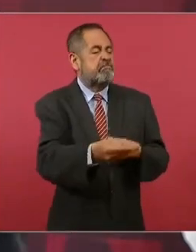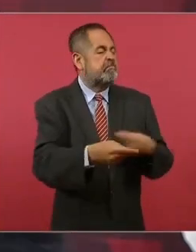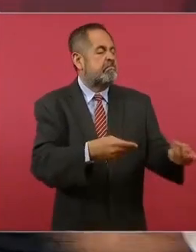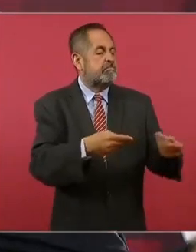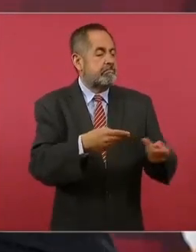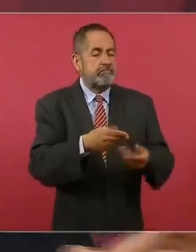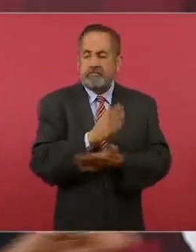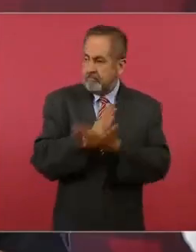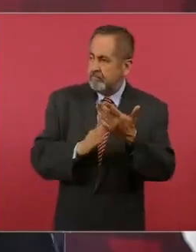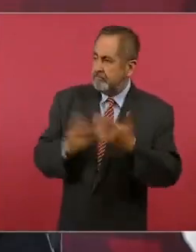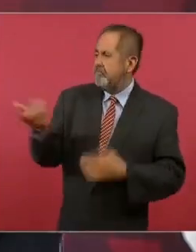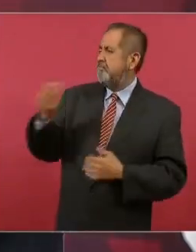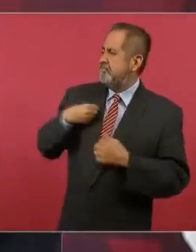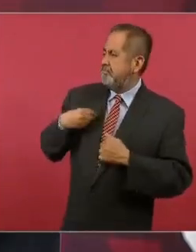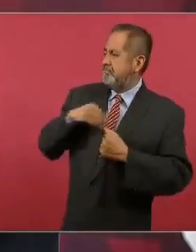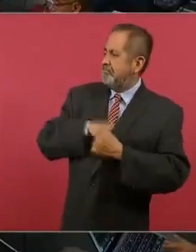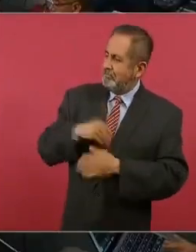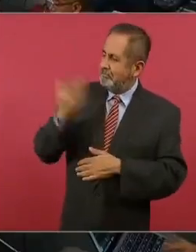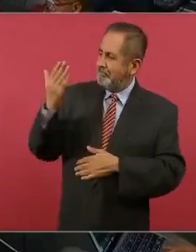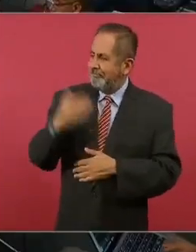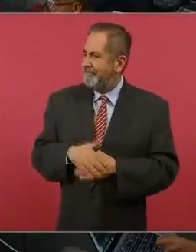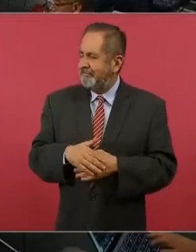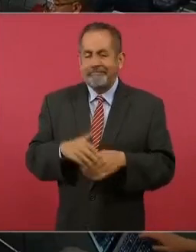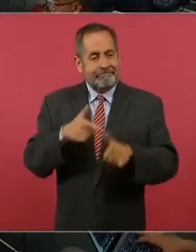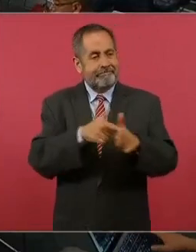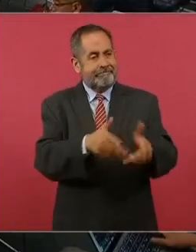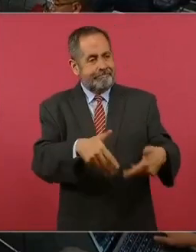todo era moches,